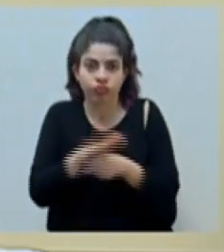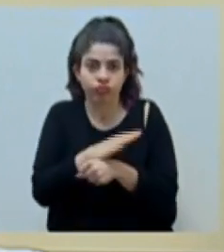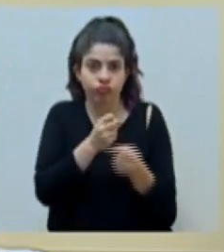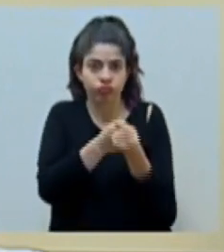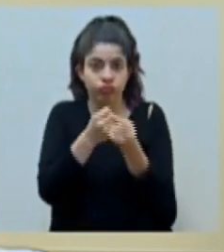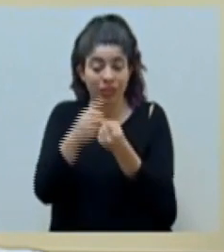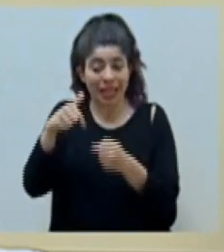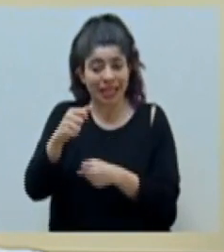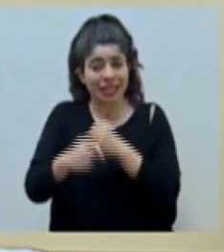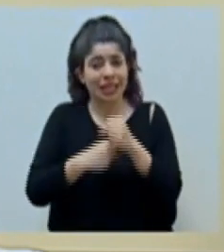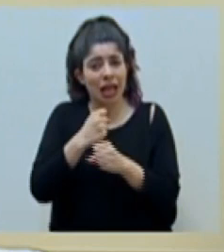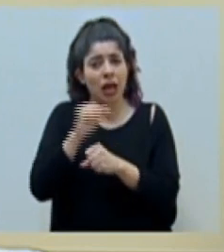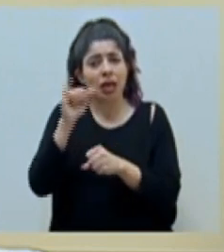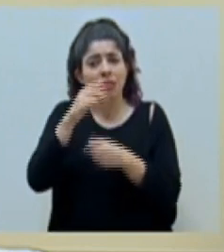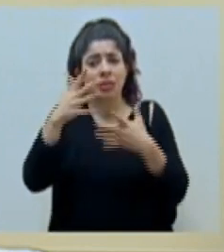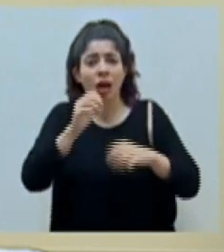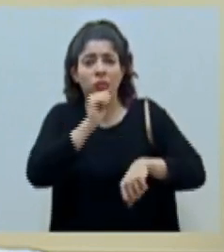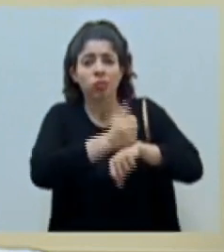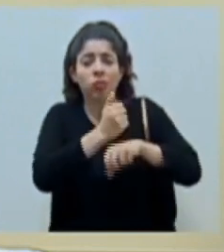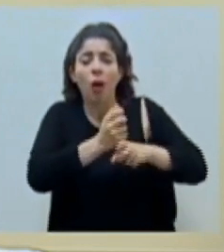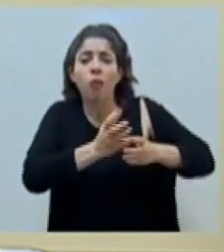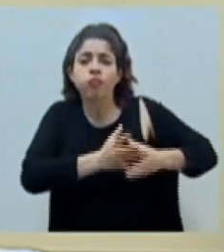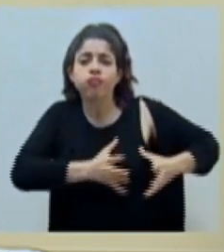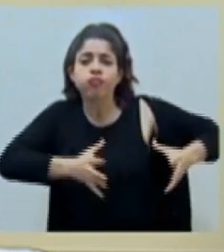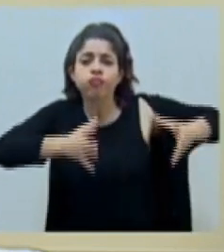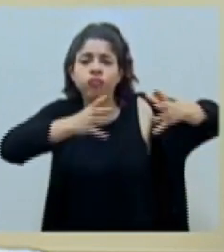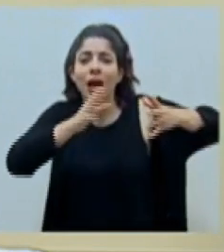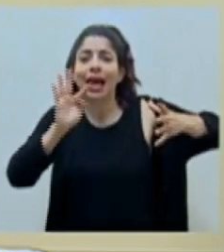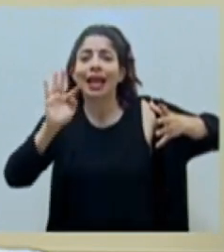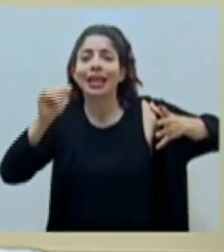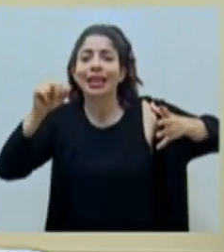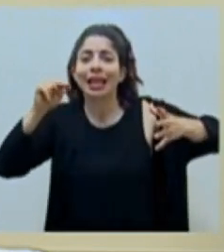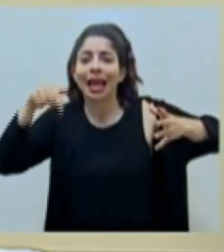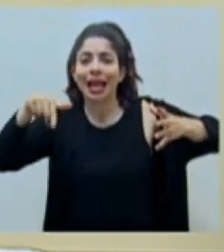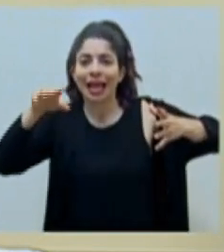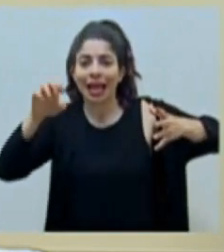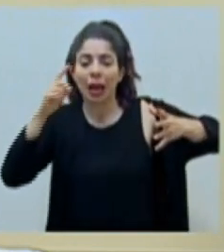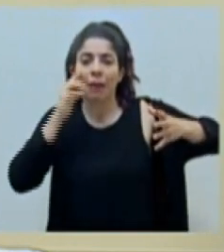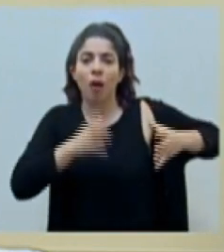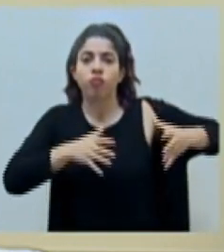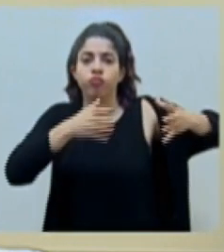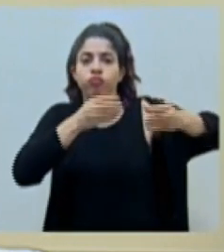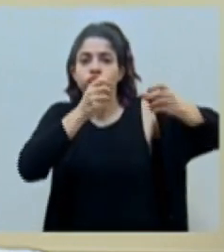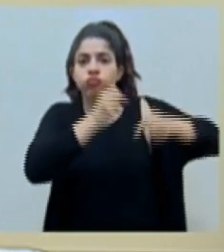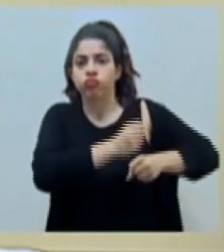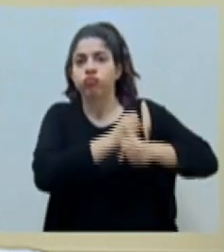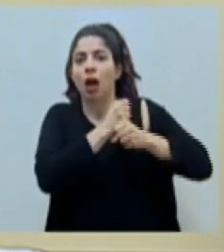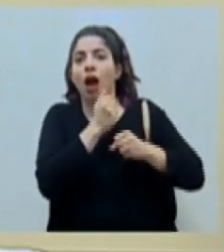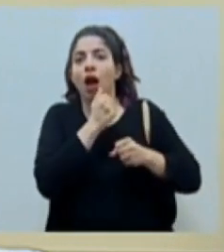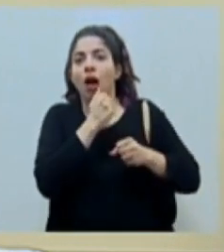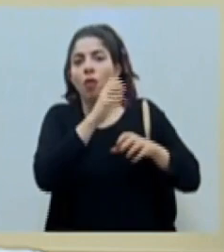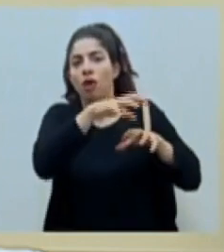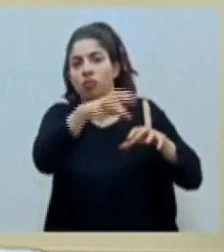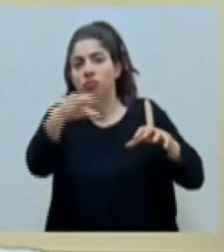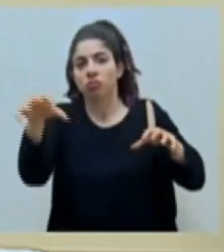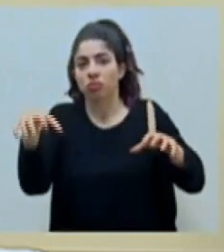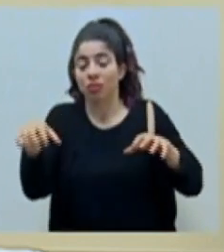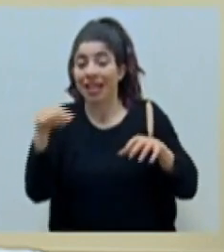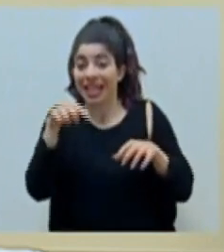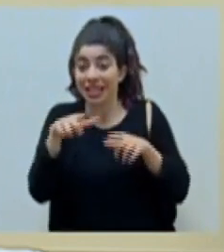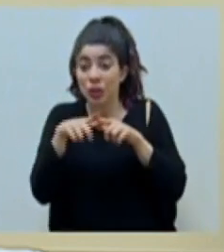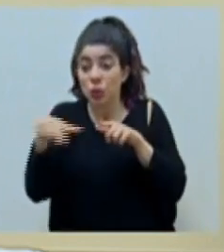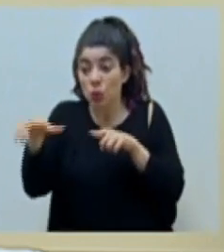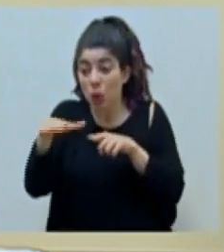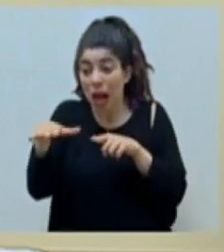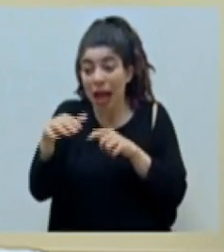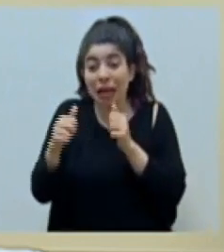durante este año también instalando tanques para el suministro de agua en los centros educativos que están en una población que siempre han